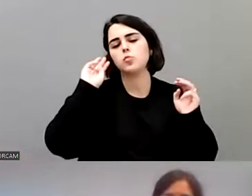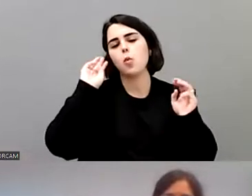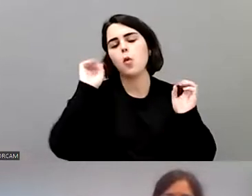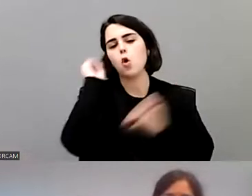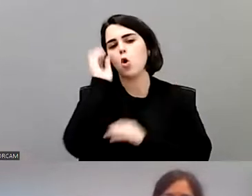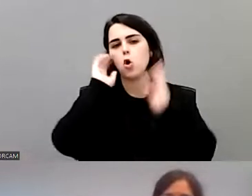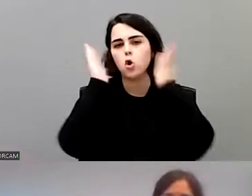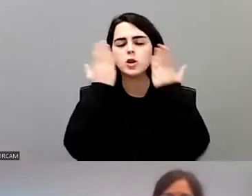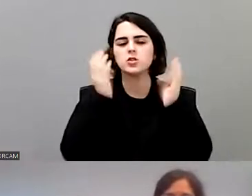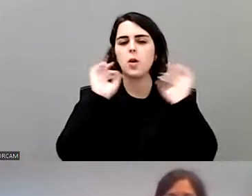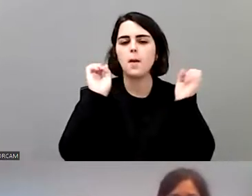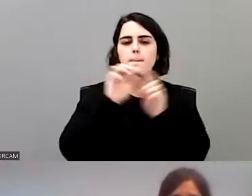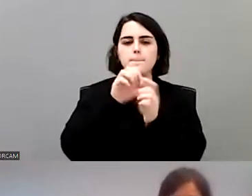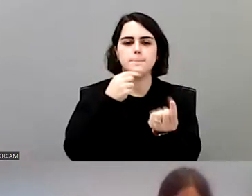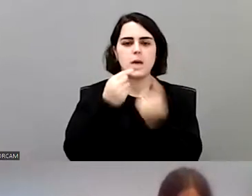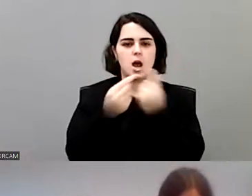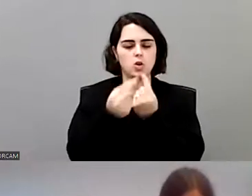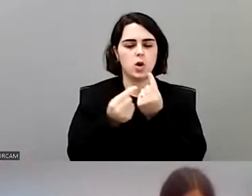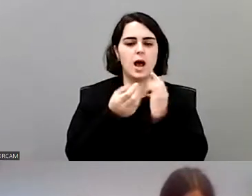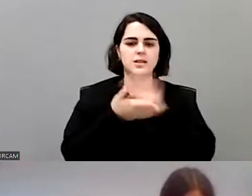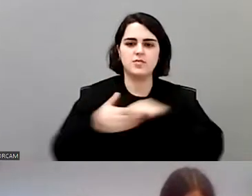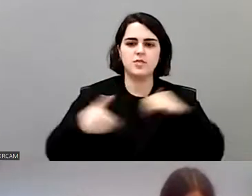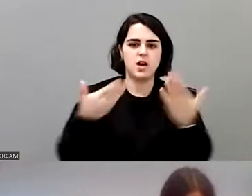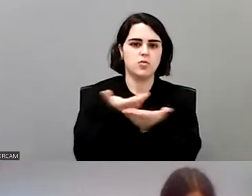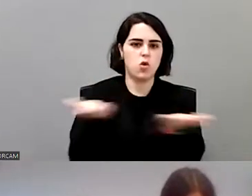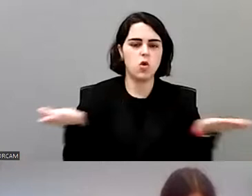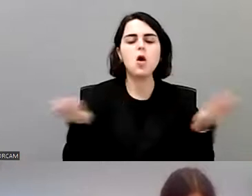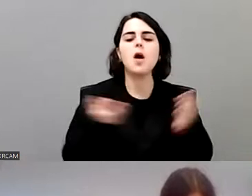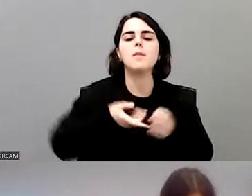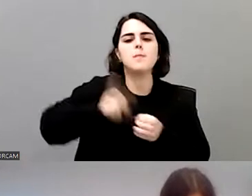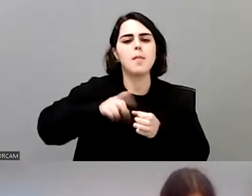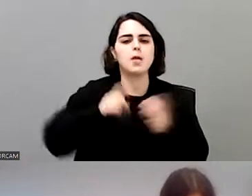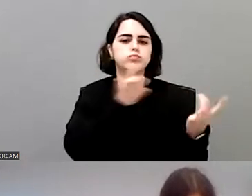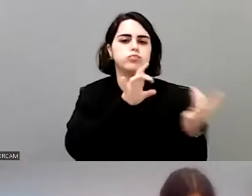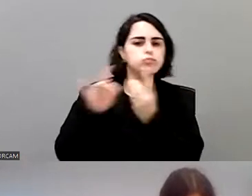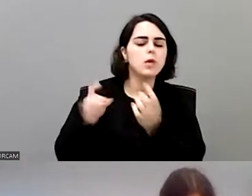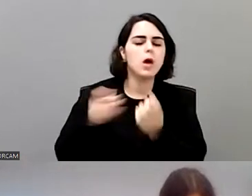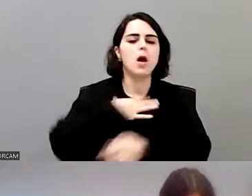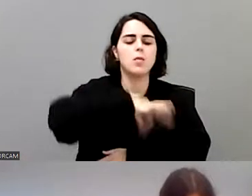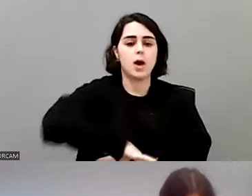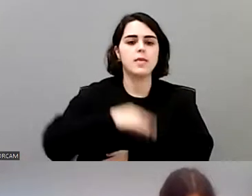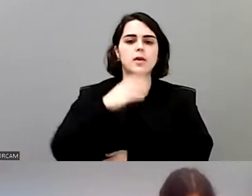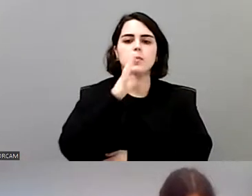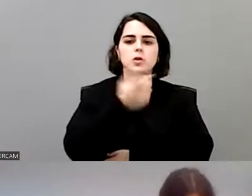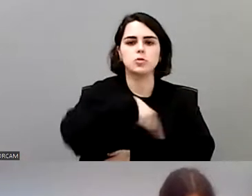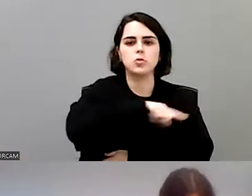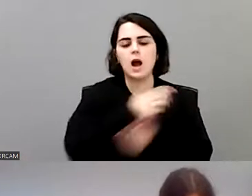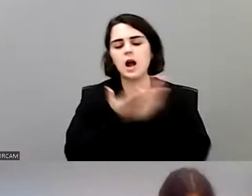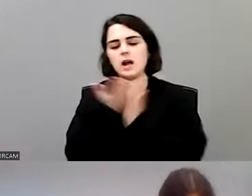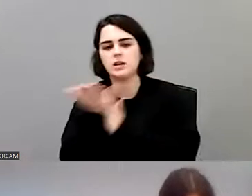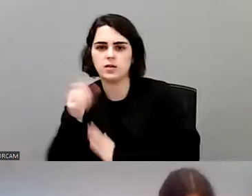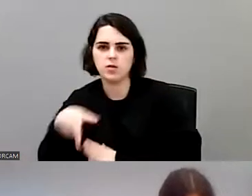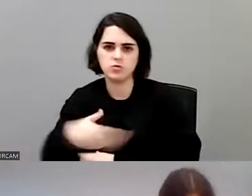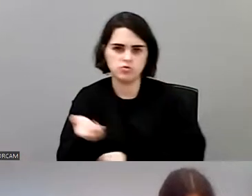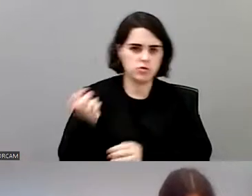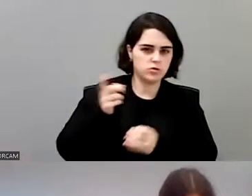todas vosotras tengáis la oportunidad de participar activamente, y para ello os vamos a indicar los medios que tenemos. Como sabéis, abajo tenéis